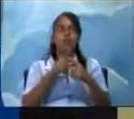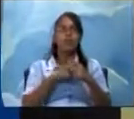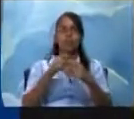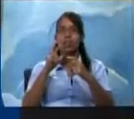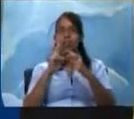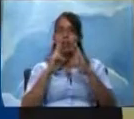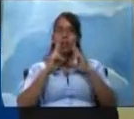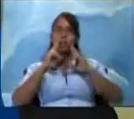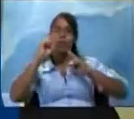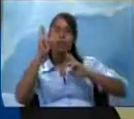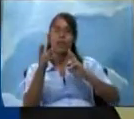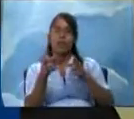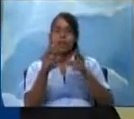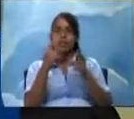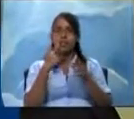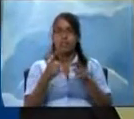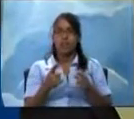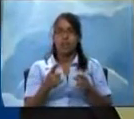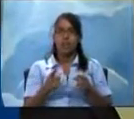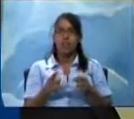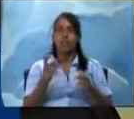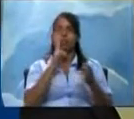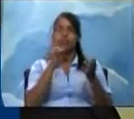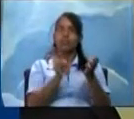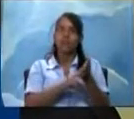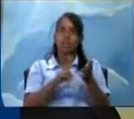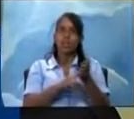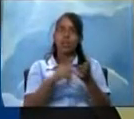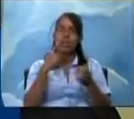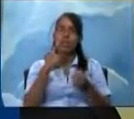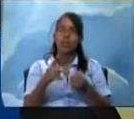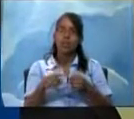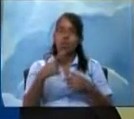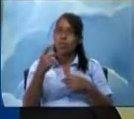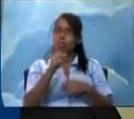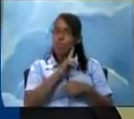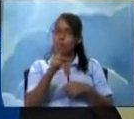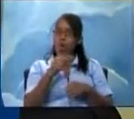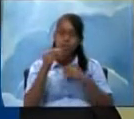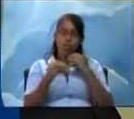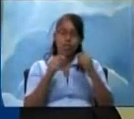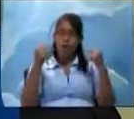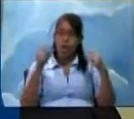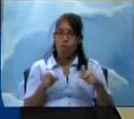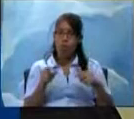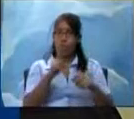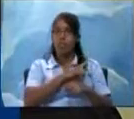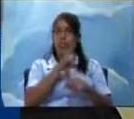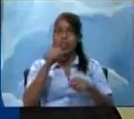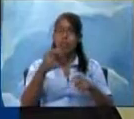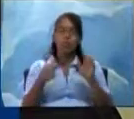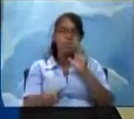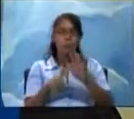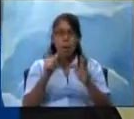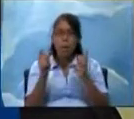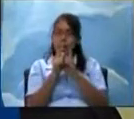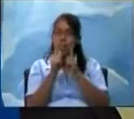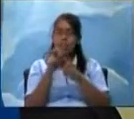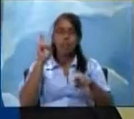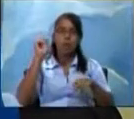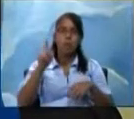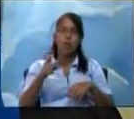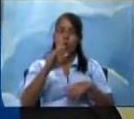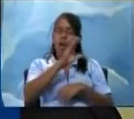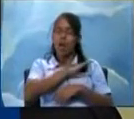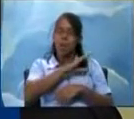le responderá diciendo, de cierto os digo, en cuanto no lo hiciste a uno de estos más pequeños, tampoco